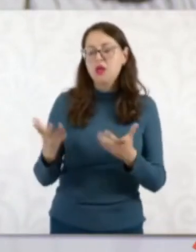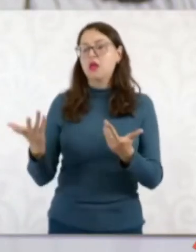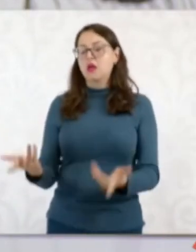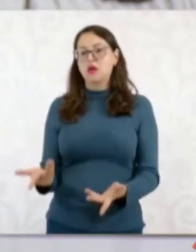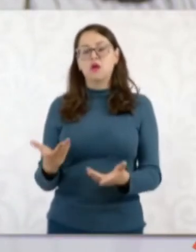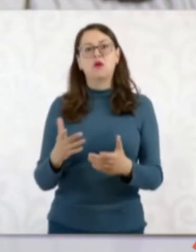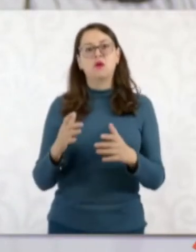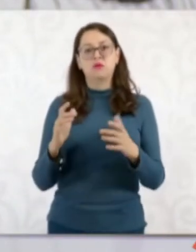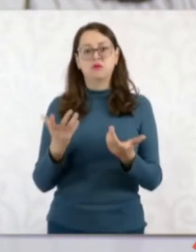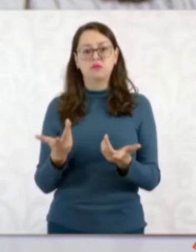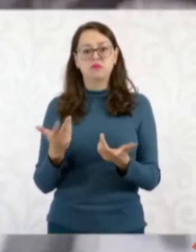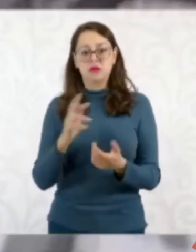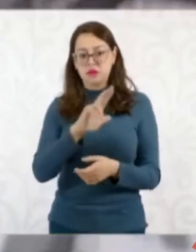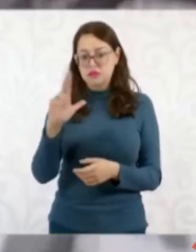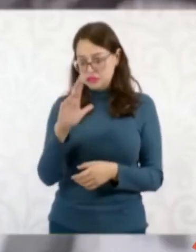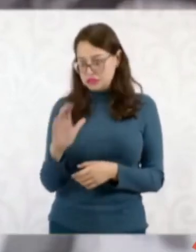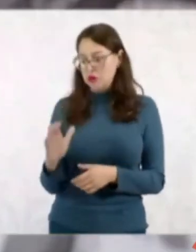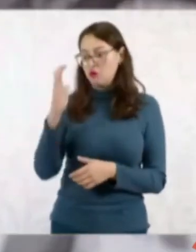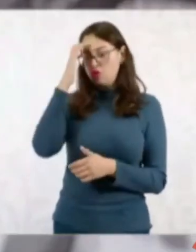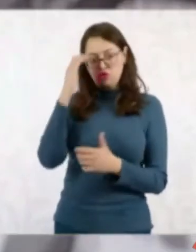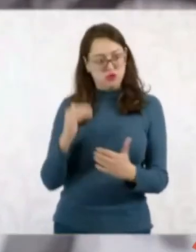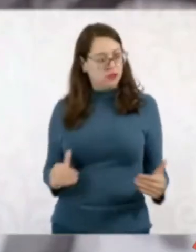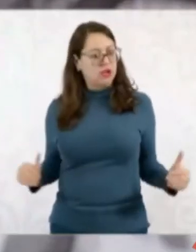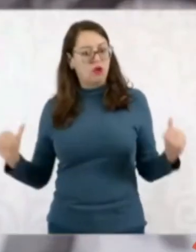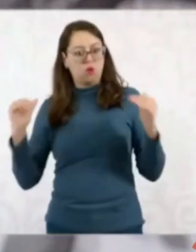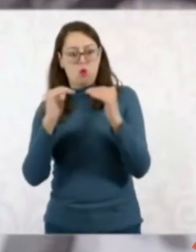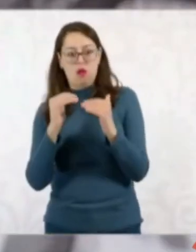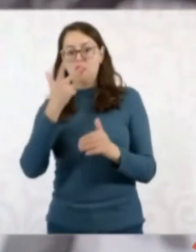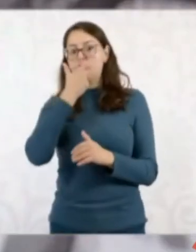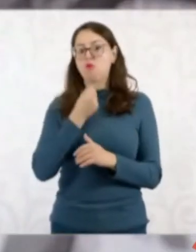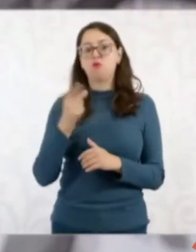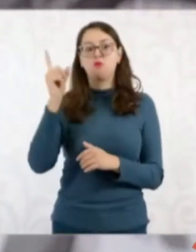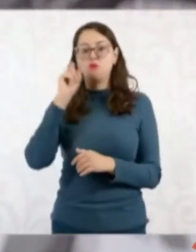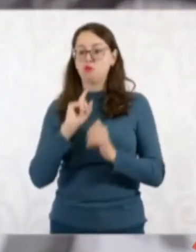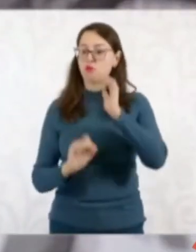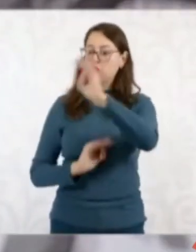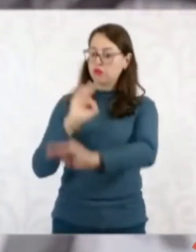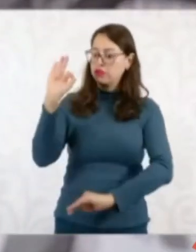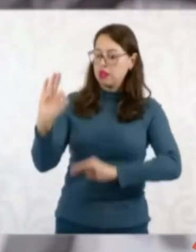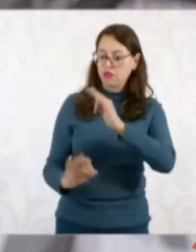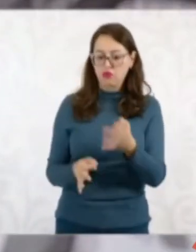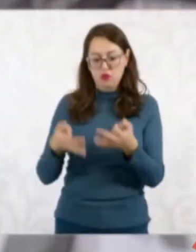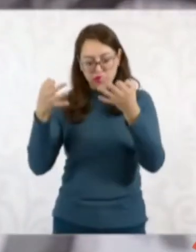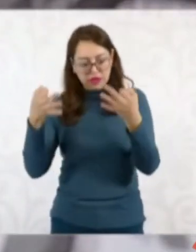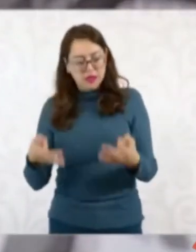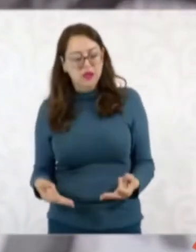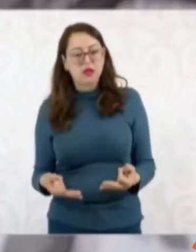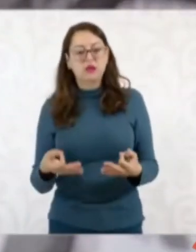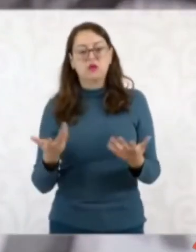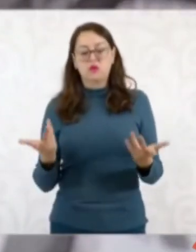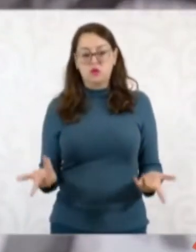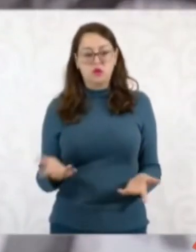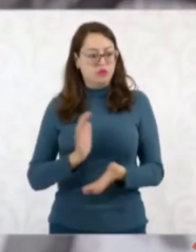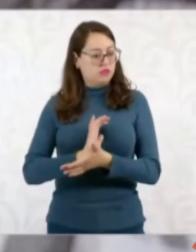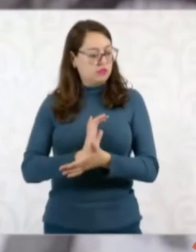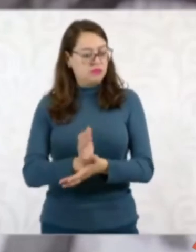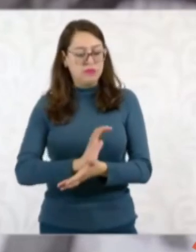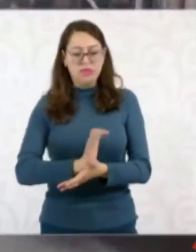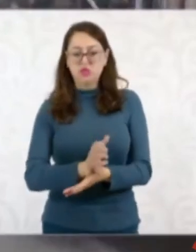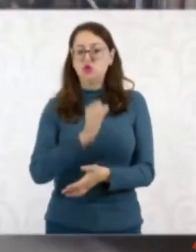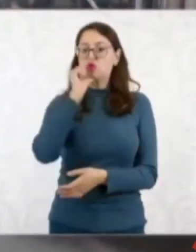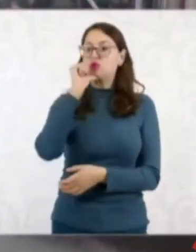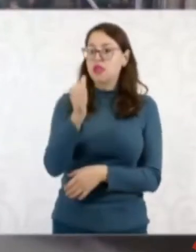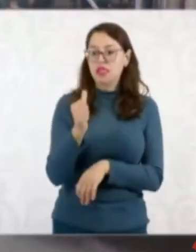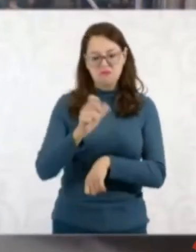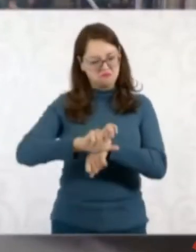de el reconocimiento de la igualdad entre hombres y mujeres y el trato digno entre las personas y la no discriminación y el no